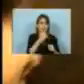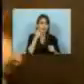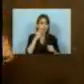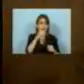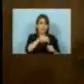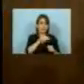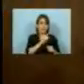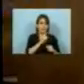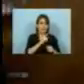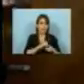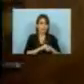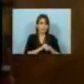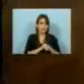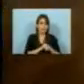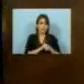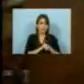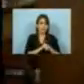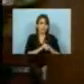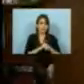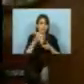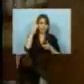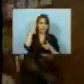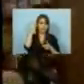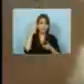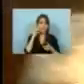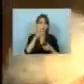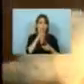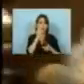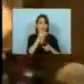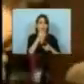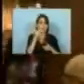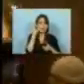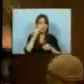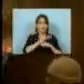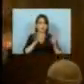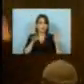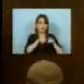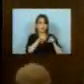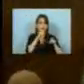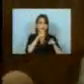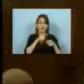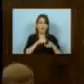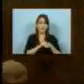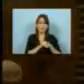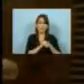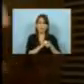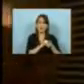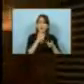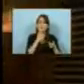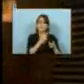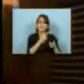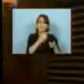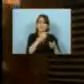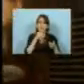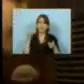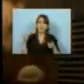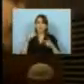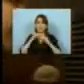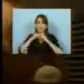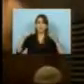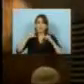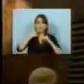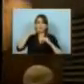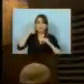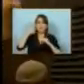no. ¿O todavía no está decidido? ¿De quién sos vos? De Viviana. ¿Cómo te va? ¿Ya se cerró la puerta para volver al programa de Susana también? No sé,